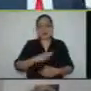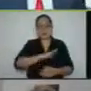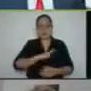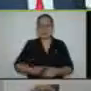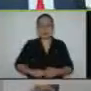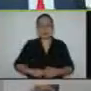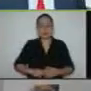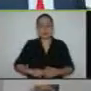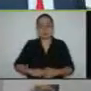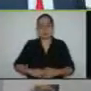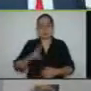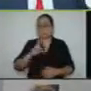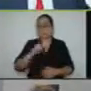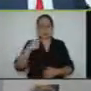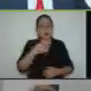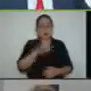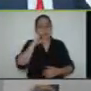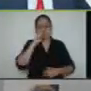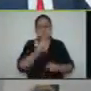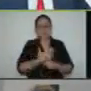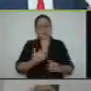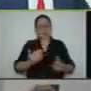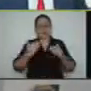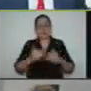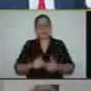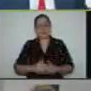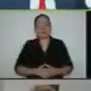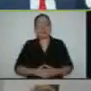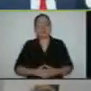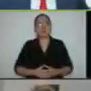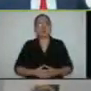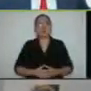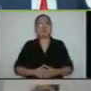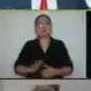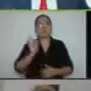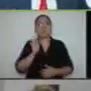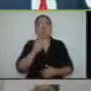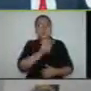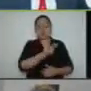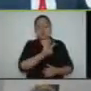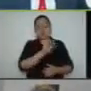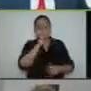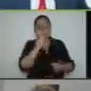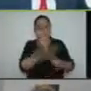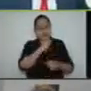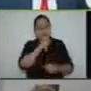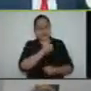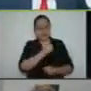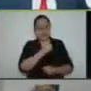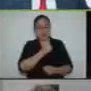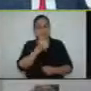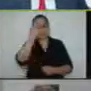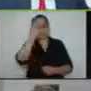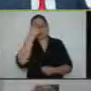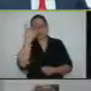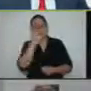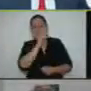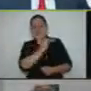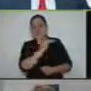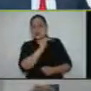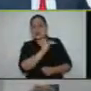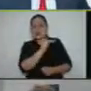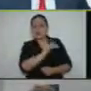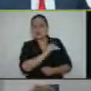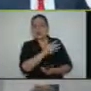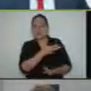municipal de Aguascalientes. Entonces, en ese sentido, si no son responsables, me parece que el exhorto no estaría justificado.